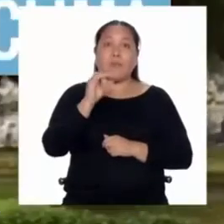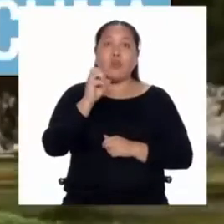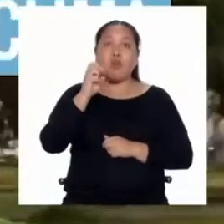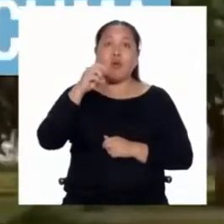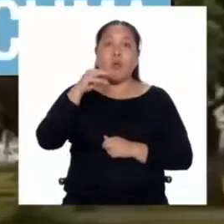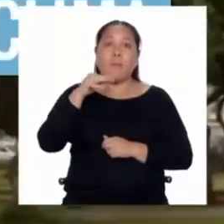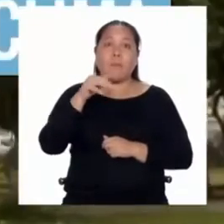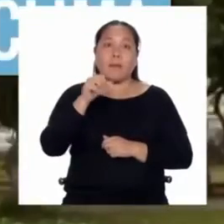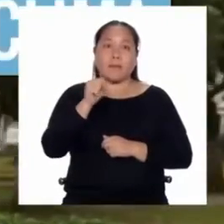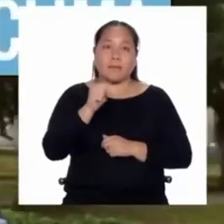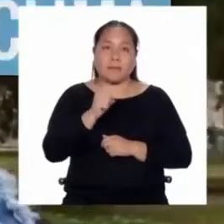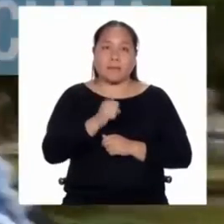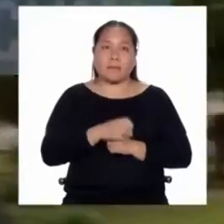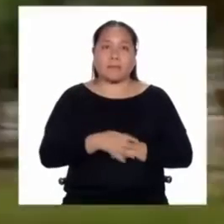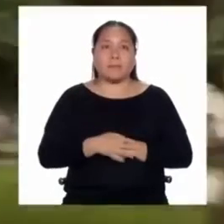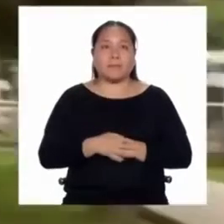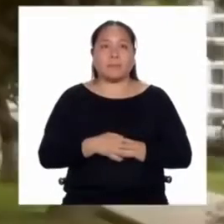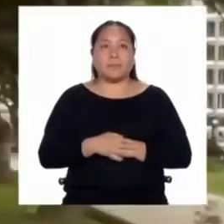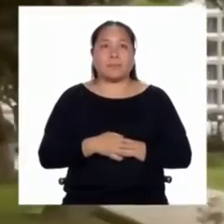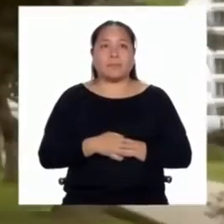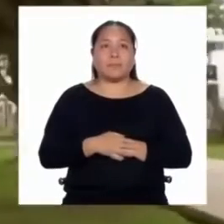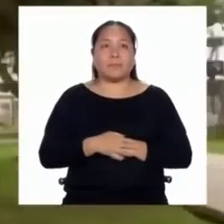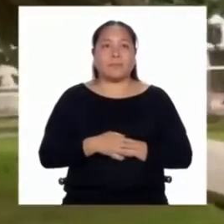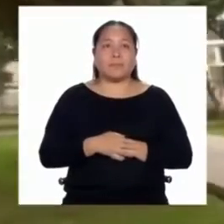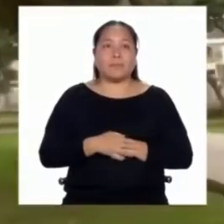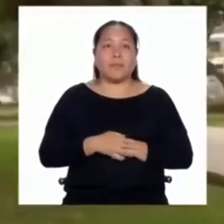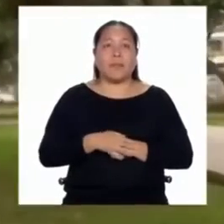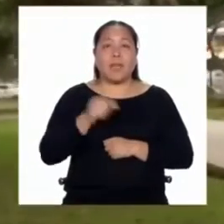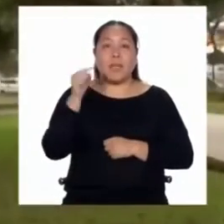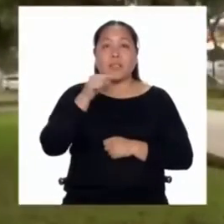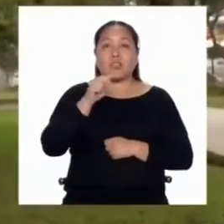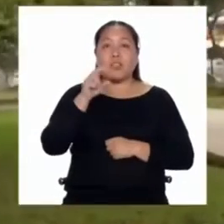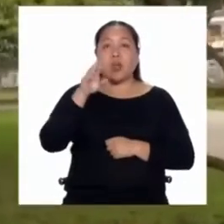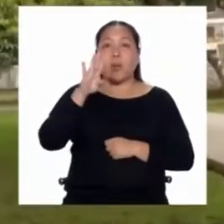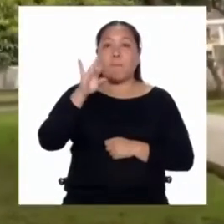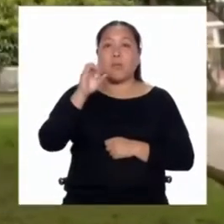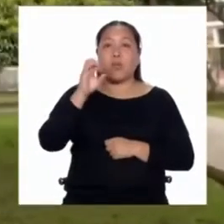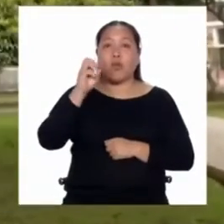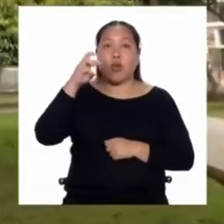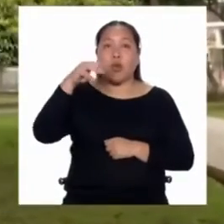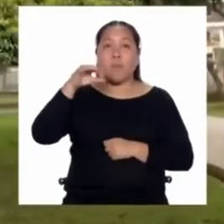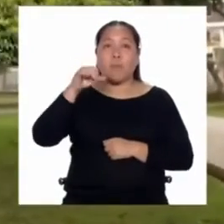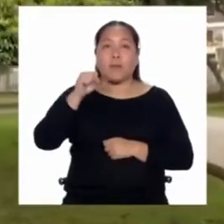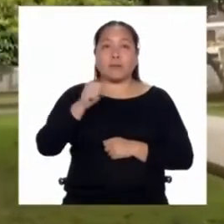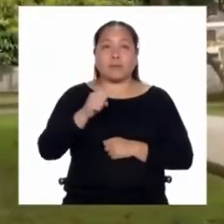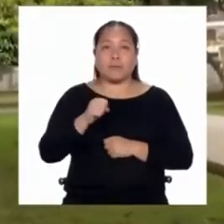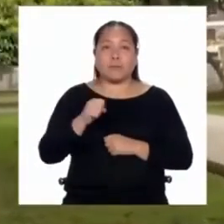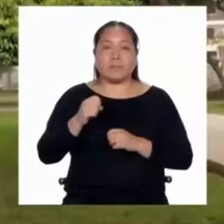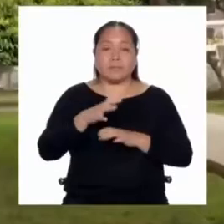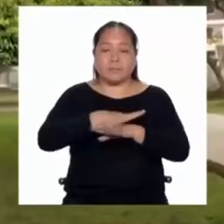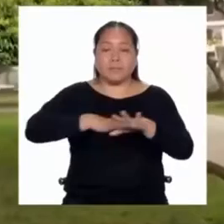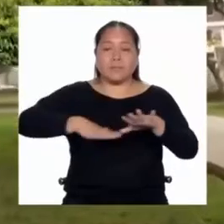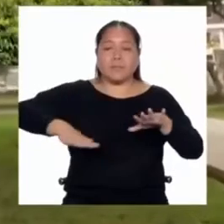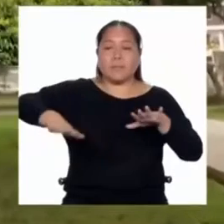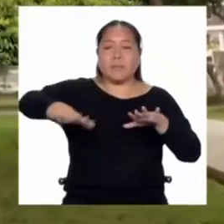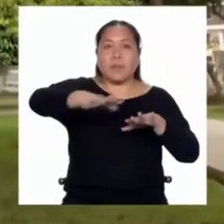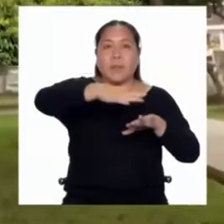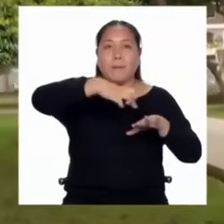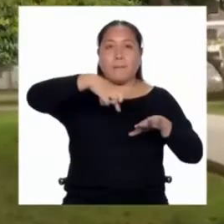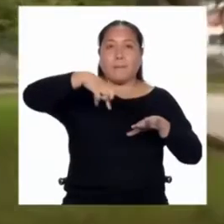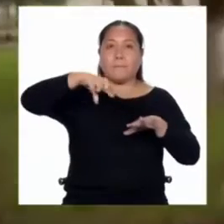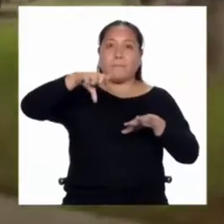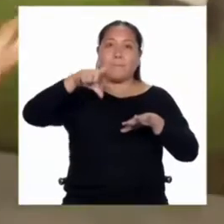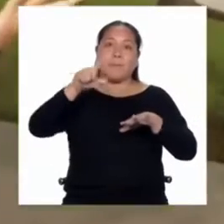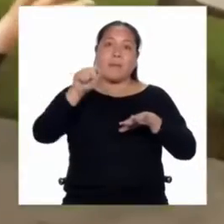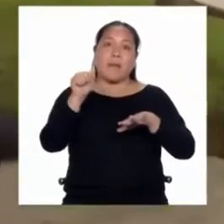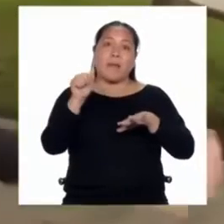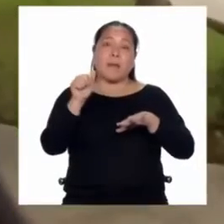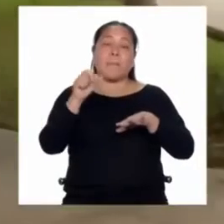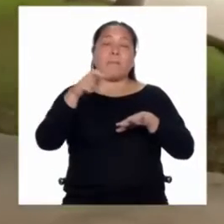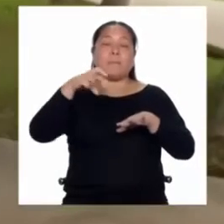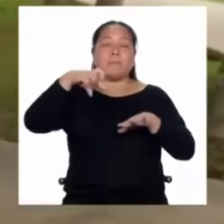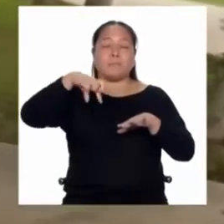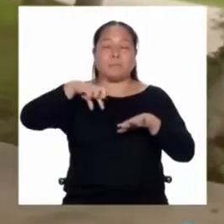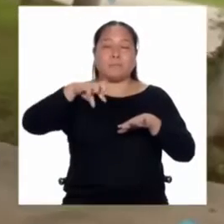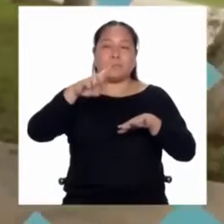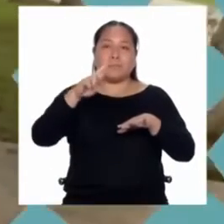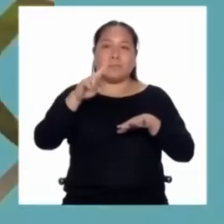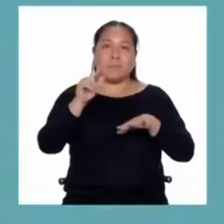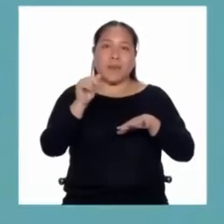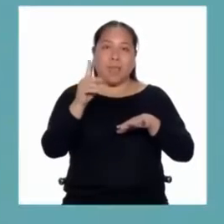mental. Estos biomas son las estepas y praderas y la taiga o bosque boreal. Vamos a